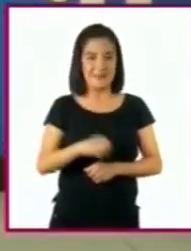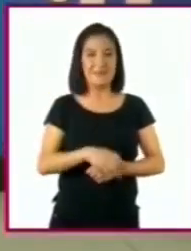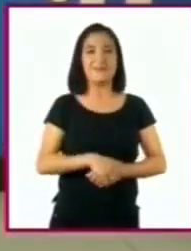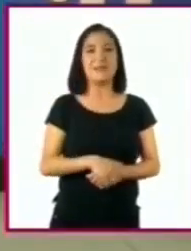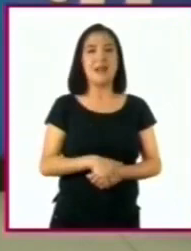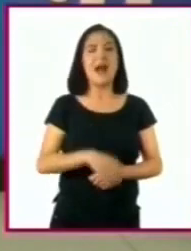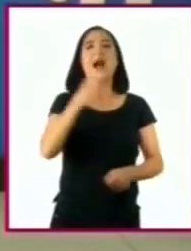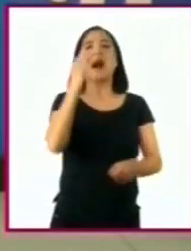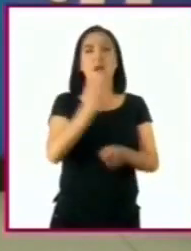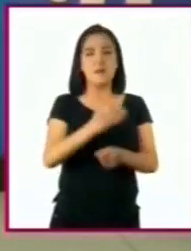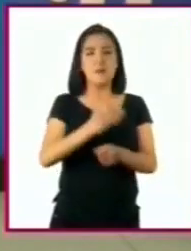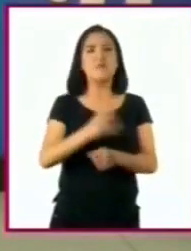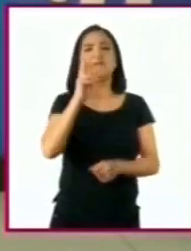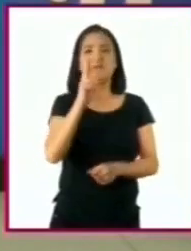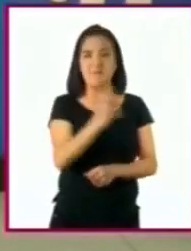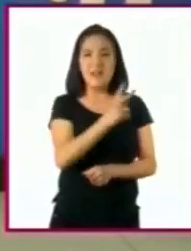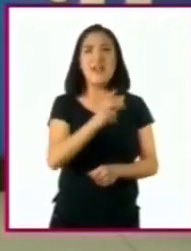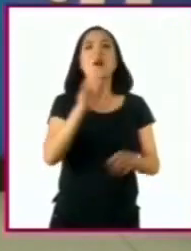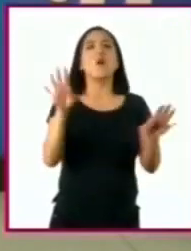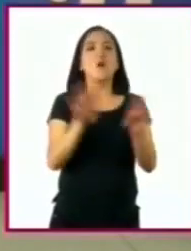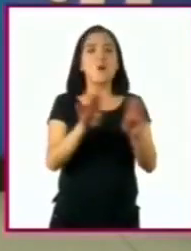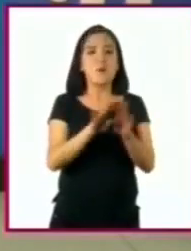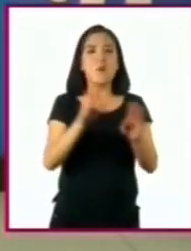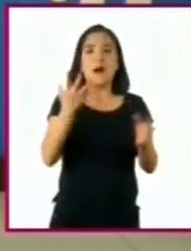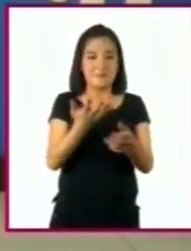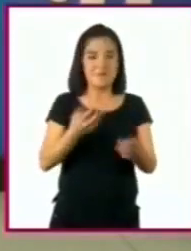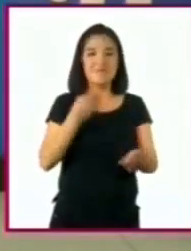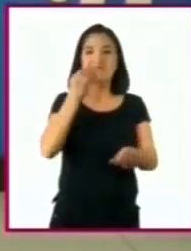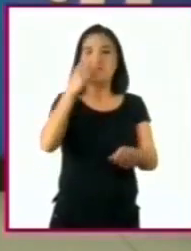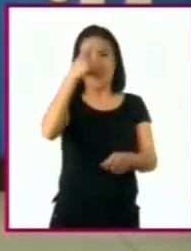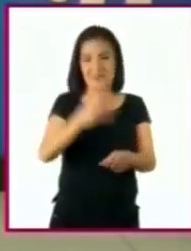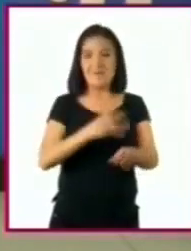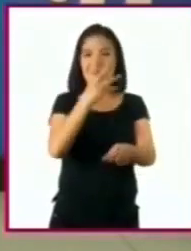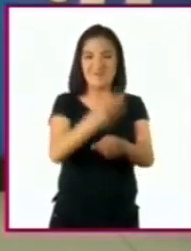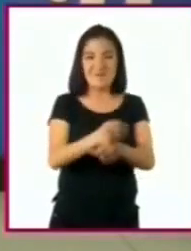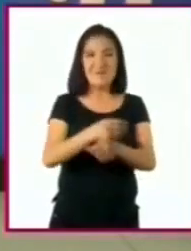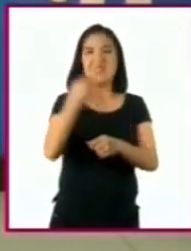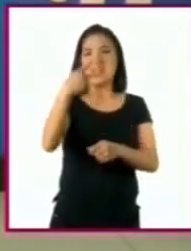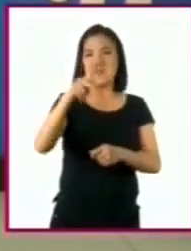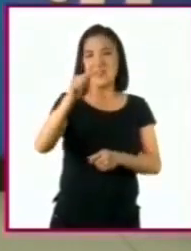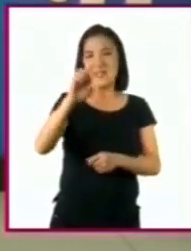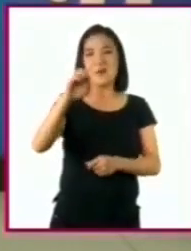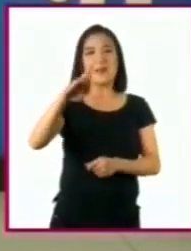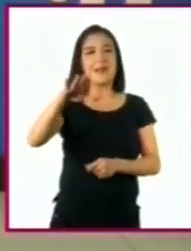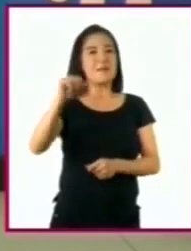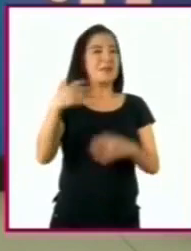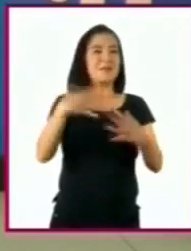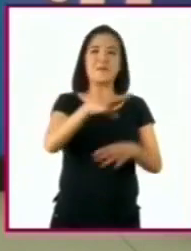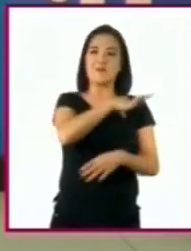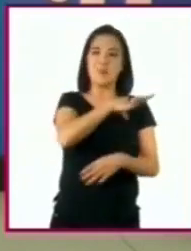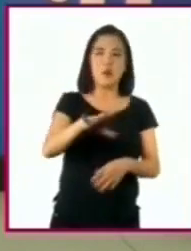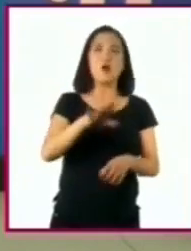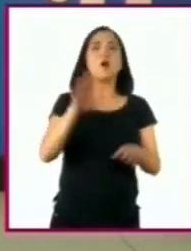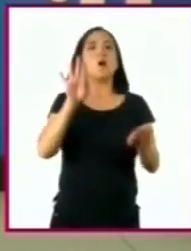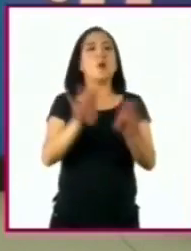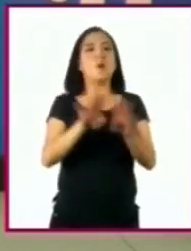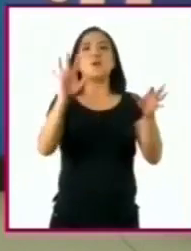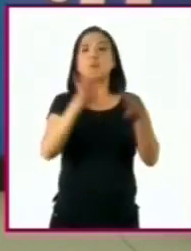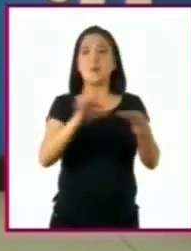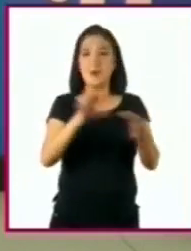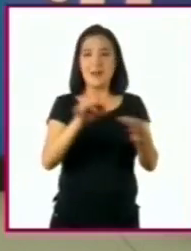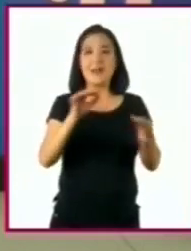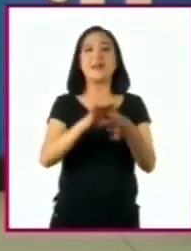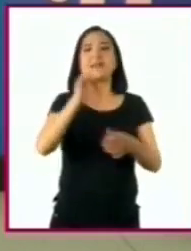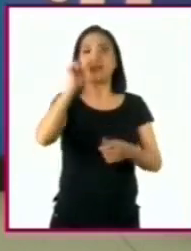Veamos ahora un ejemplo de la aplicación de este extraordinario teorema a través de una anécdota atribuida